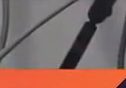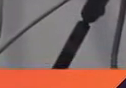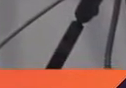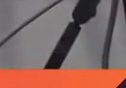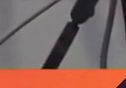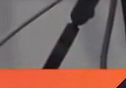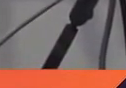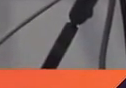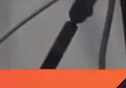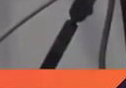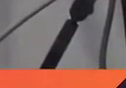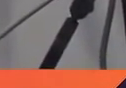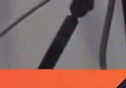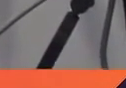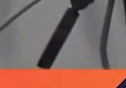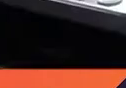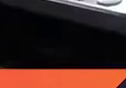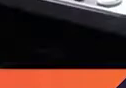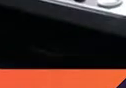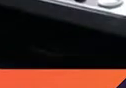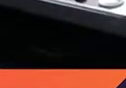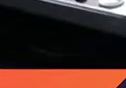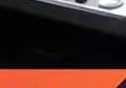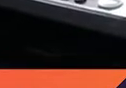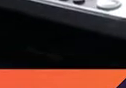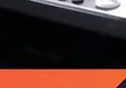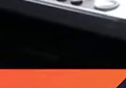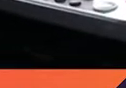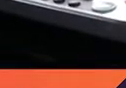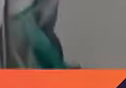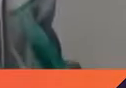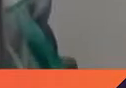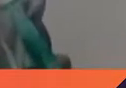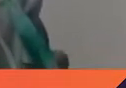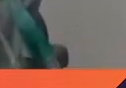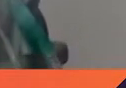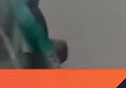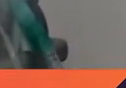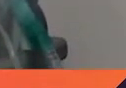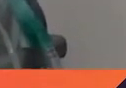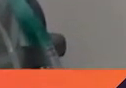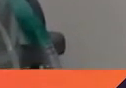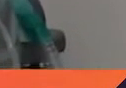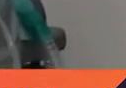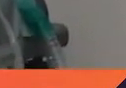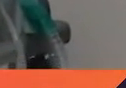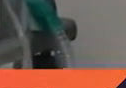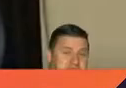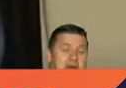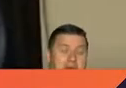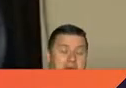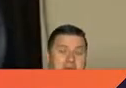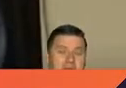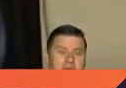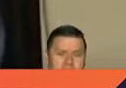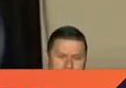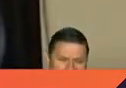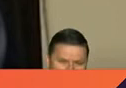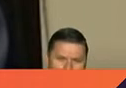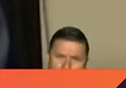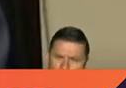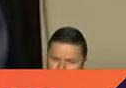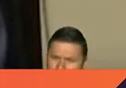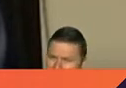unidades de cuidado intensivo en el país, dará apoyo a las IPS para la disponibilidad de estas camas. De junio a octubre